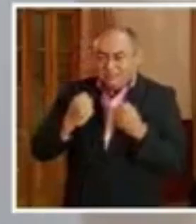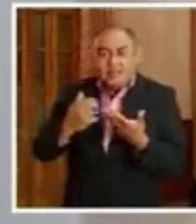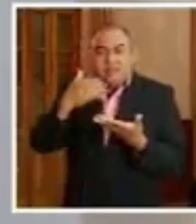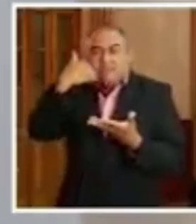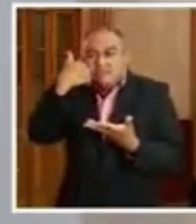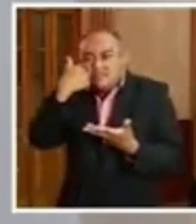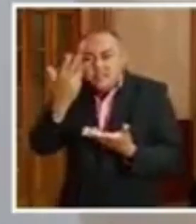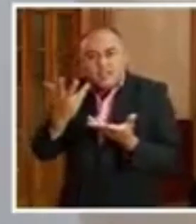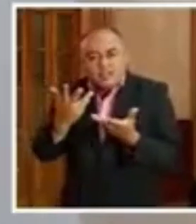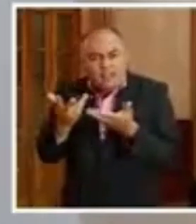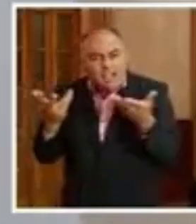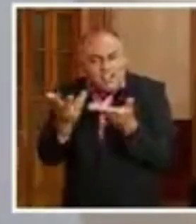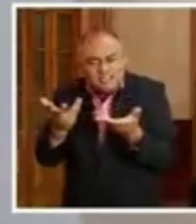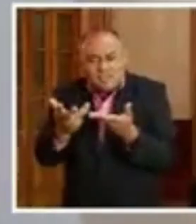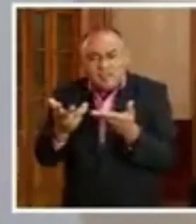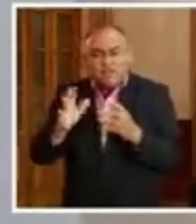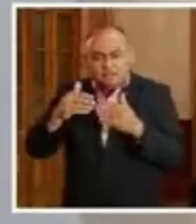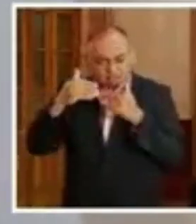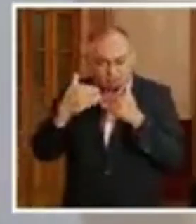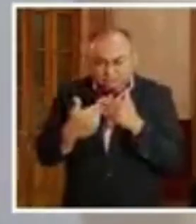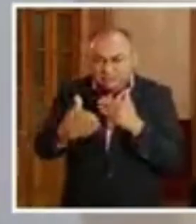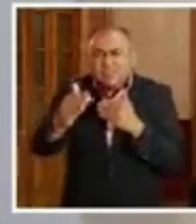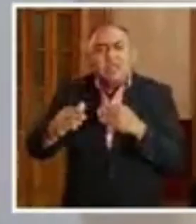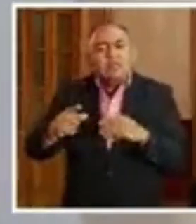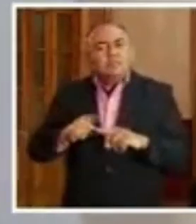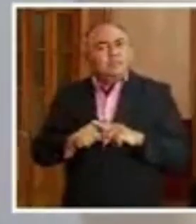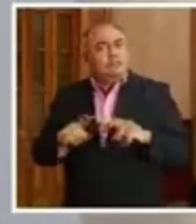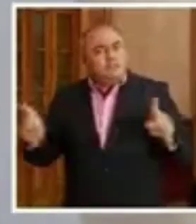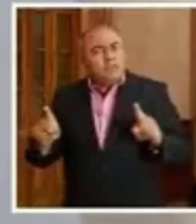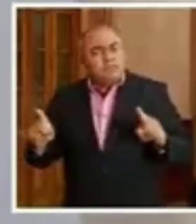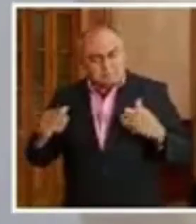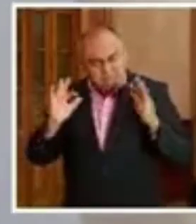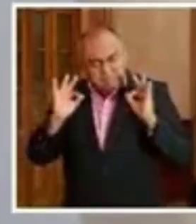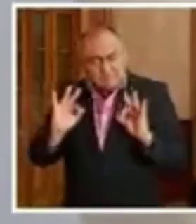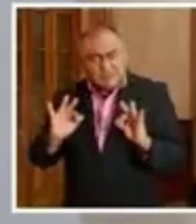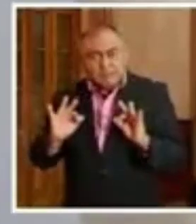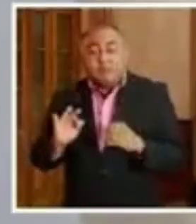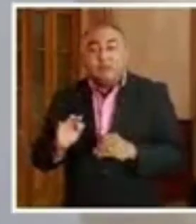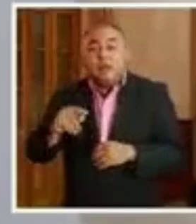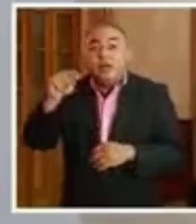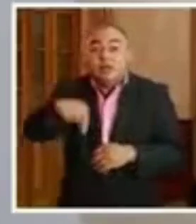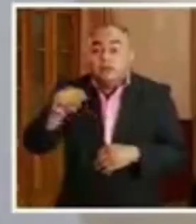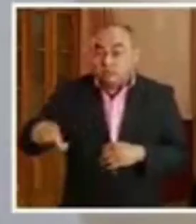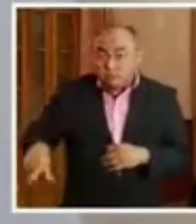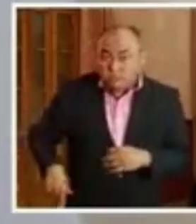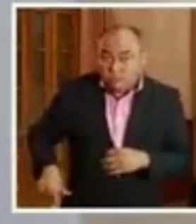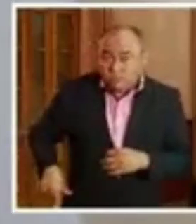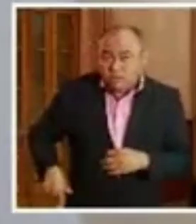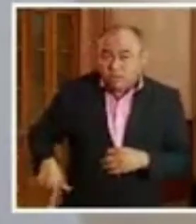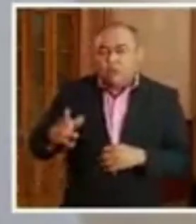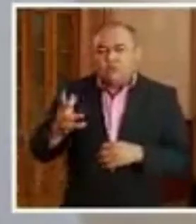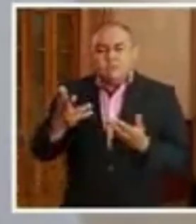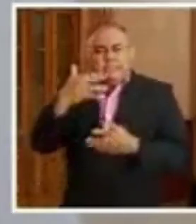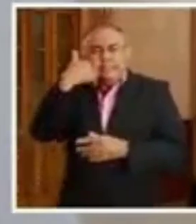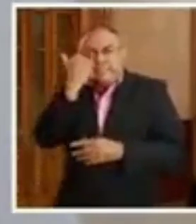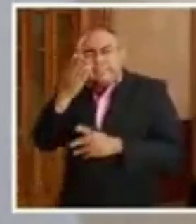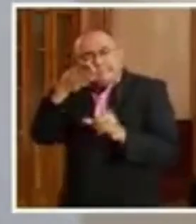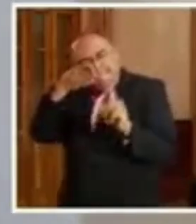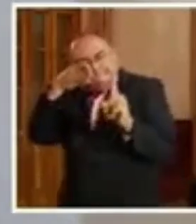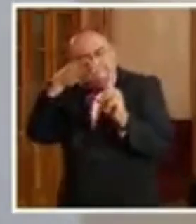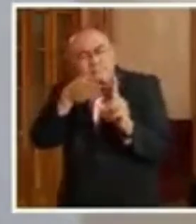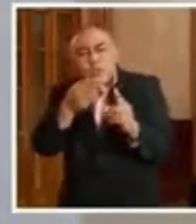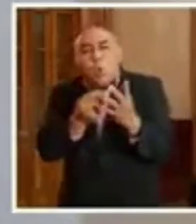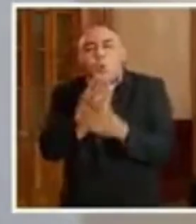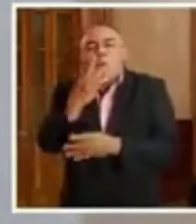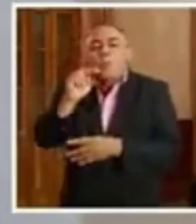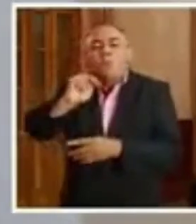las cosas diferente, que será un nuevo gobierno que busca un nuevo Nuevo León y que está